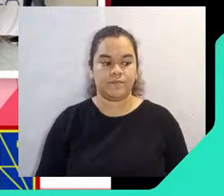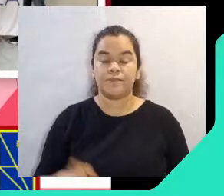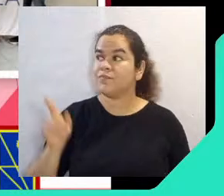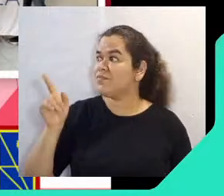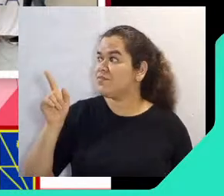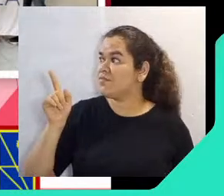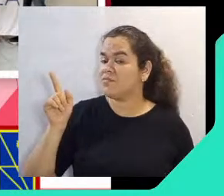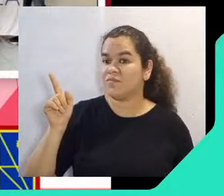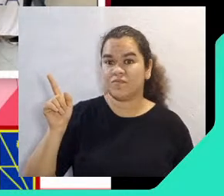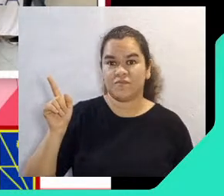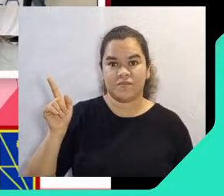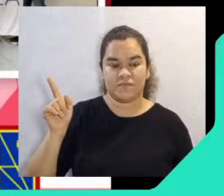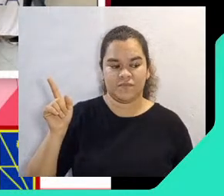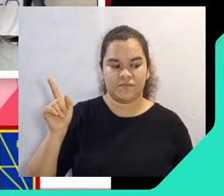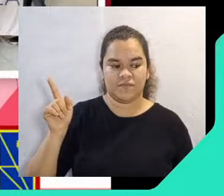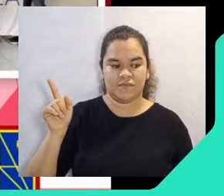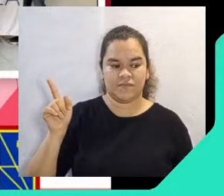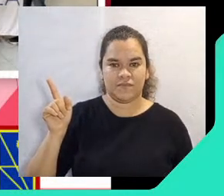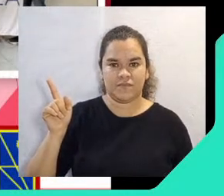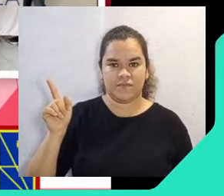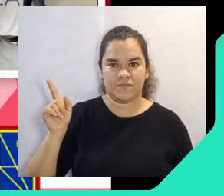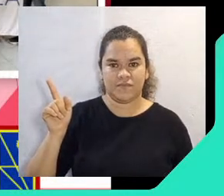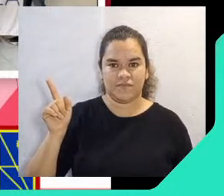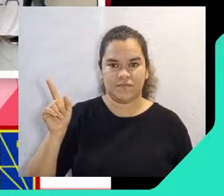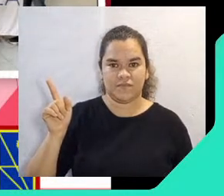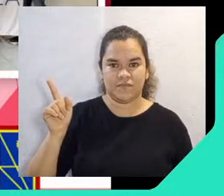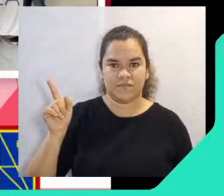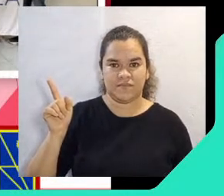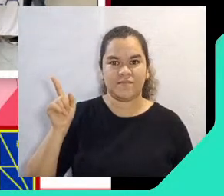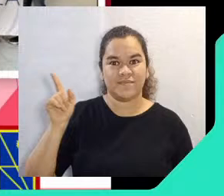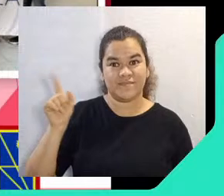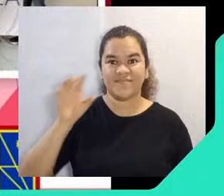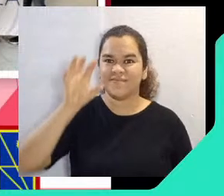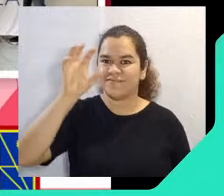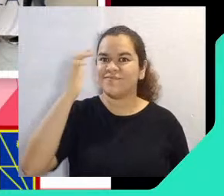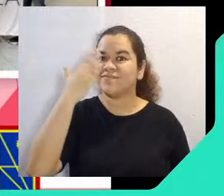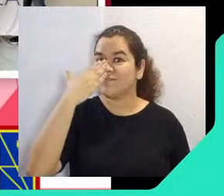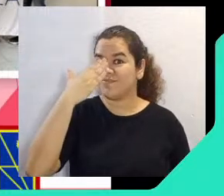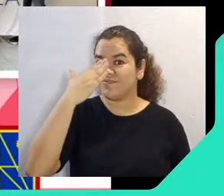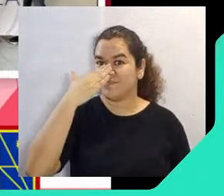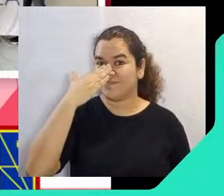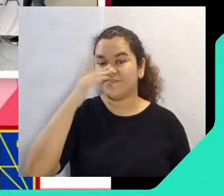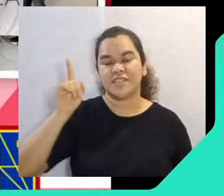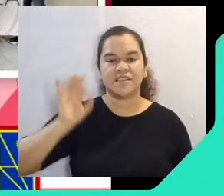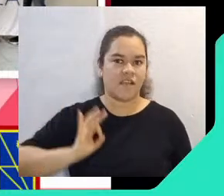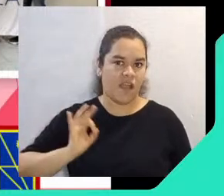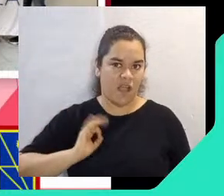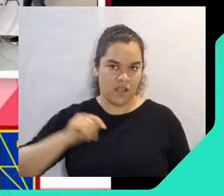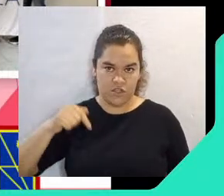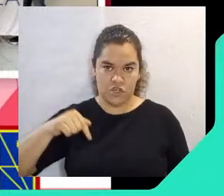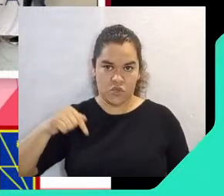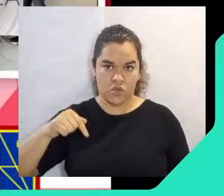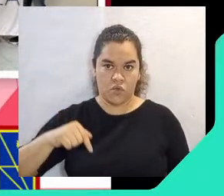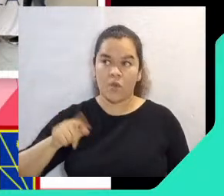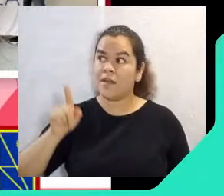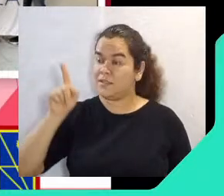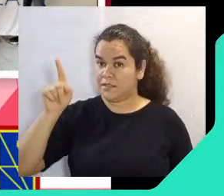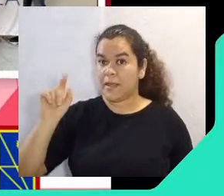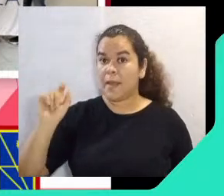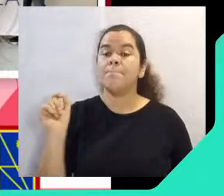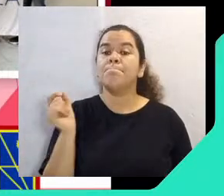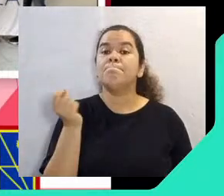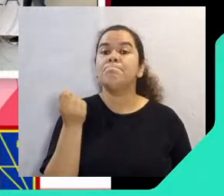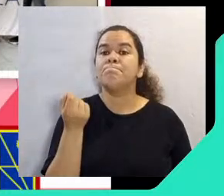en la ciudad de Córdoba este año, fue la la primera y la única actividad